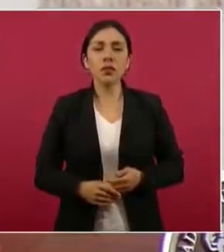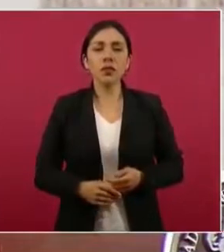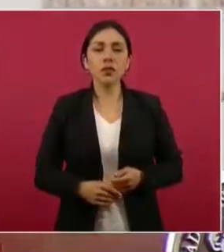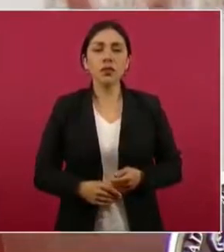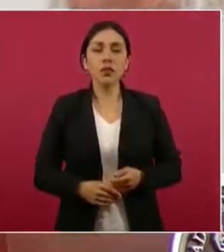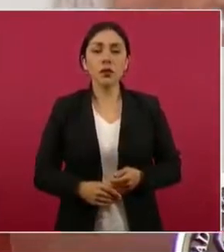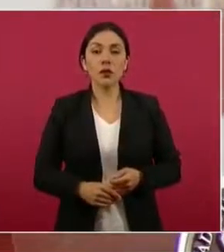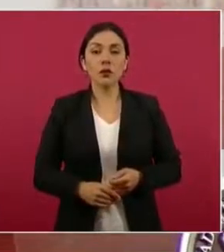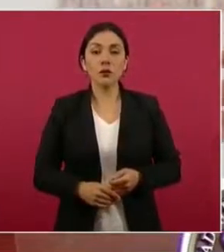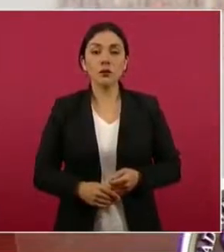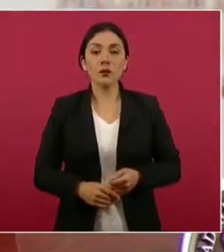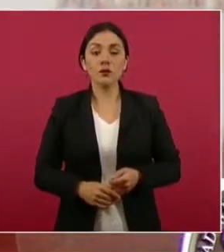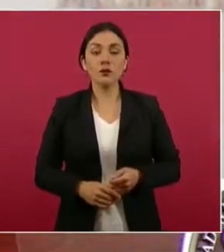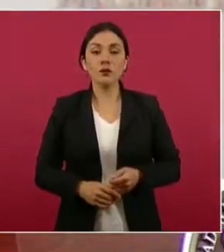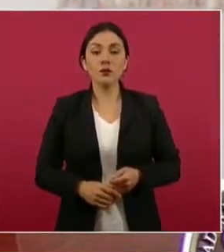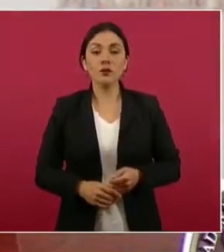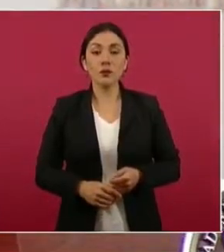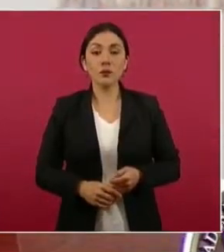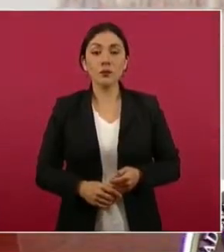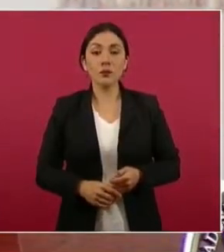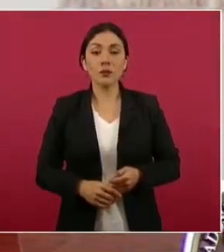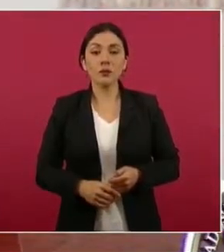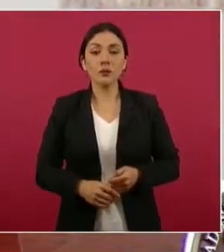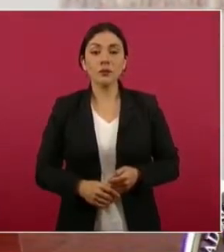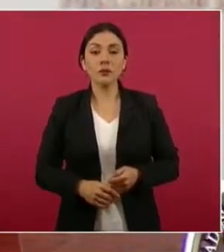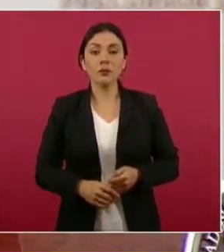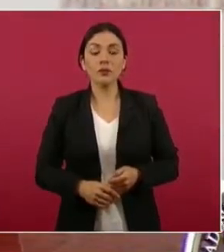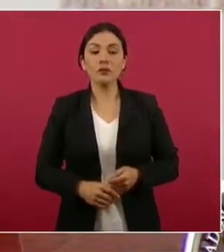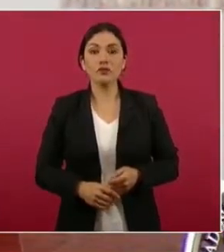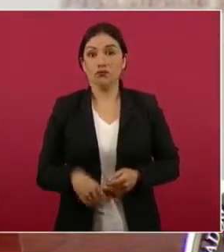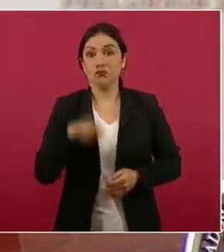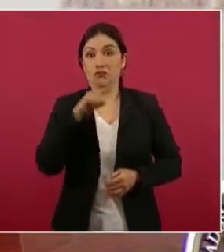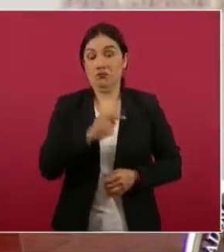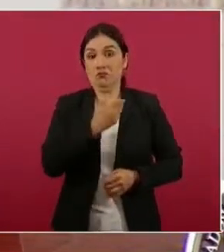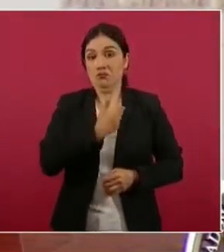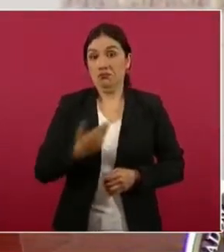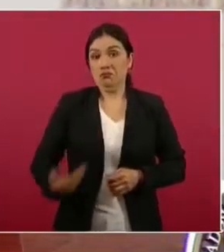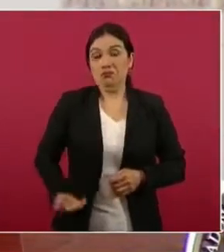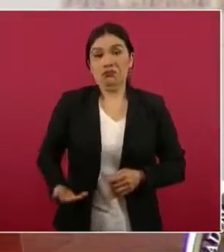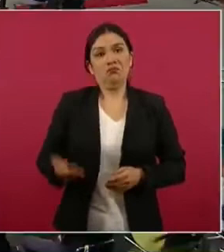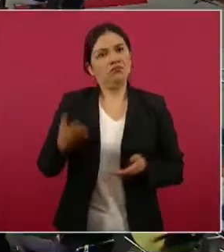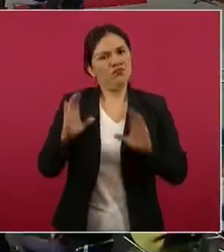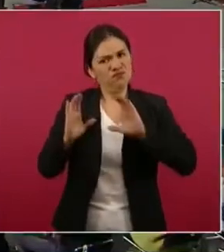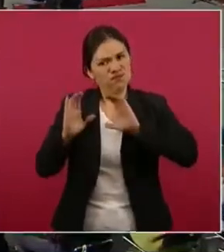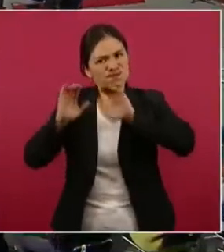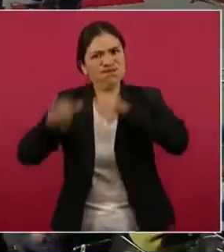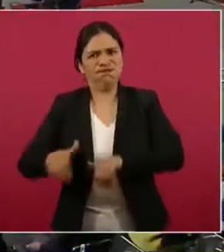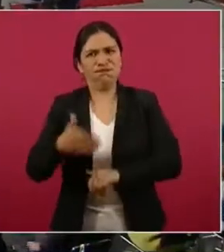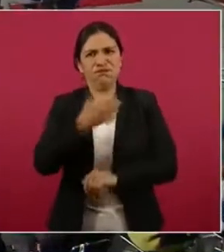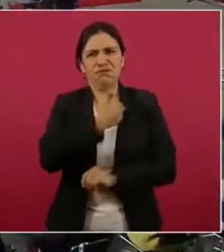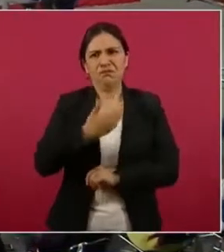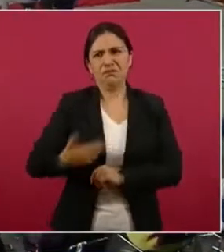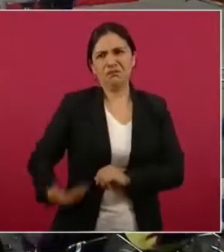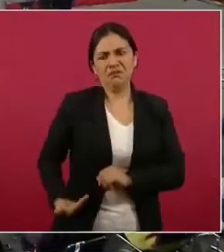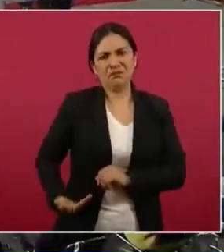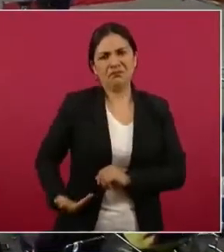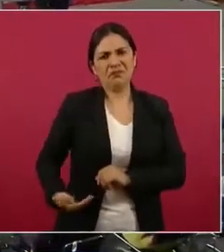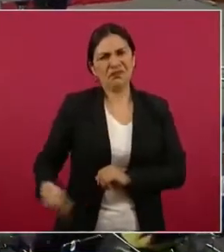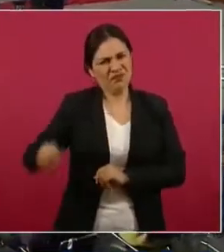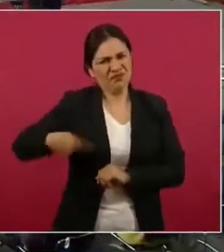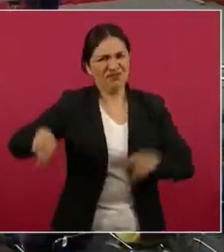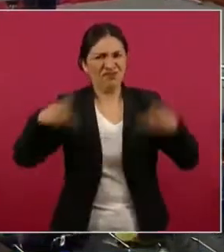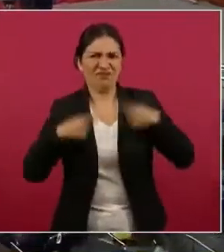él entra de manera muy cuestionada porque Hubo